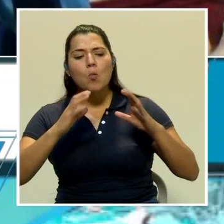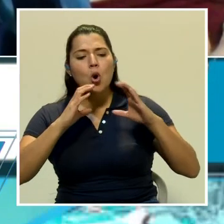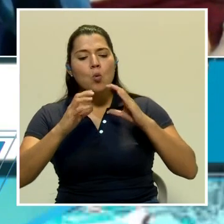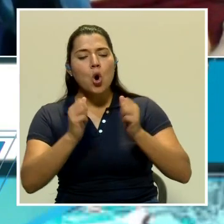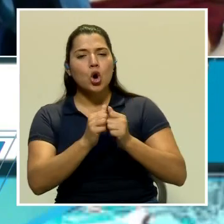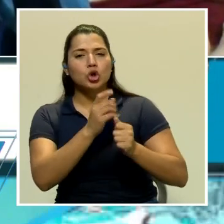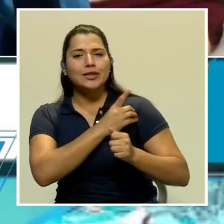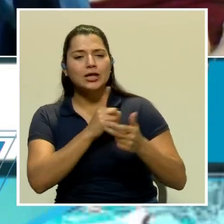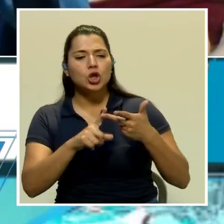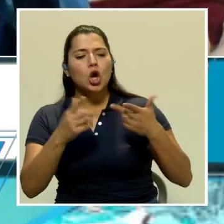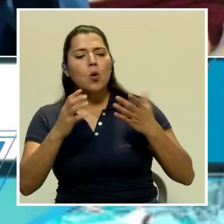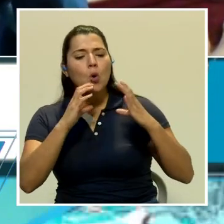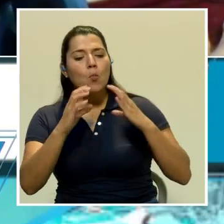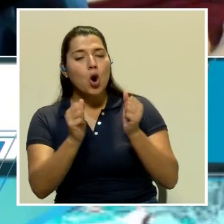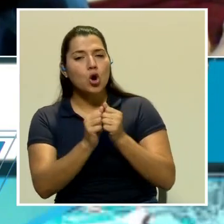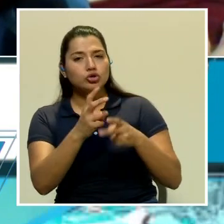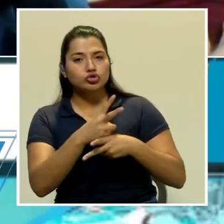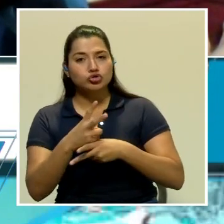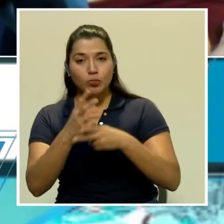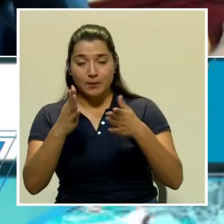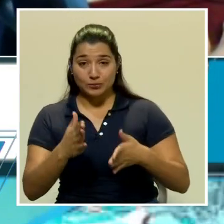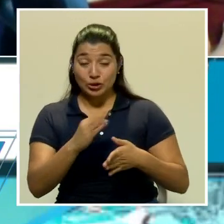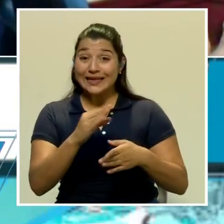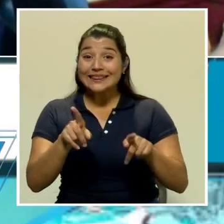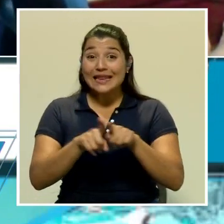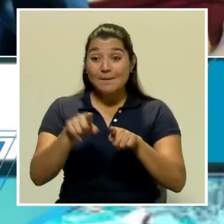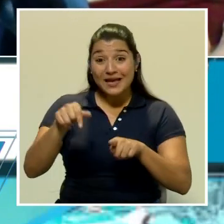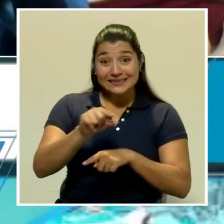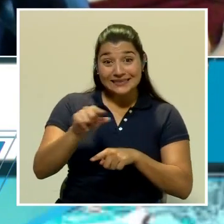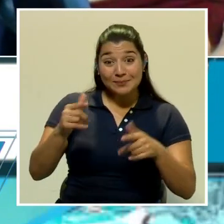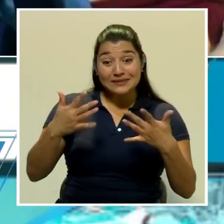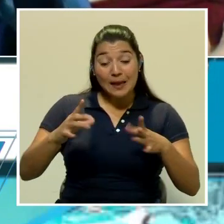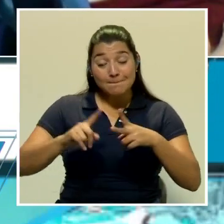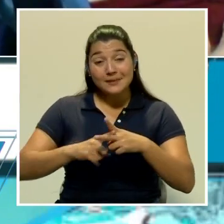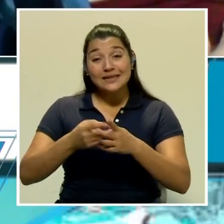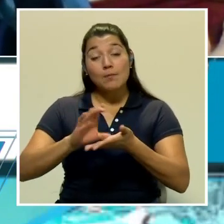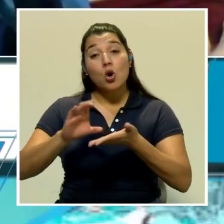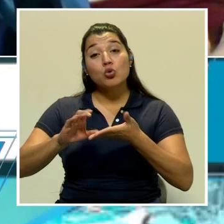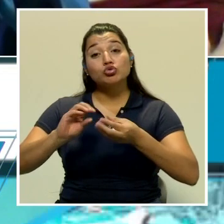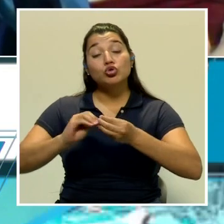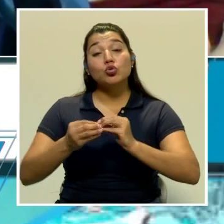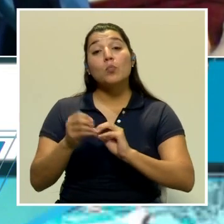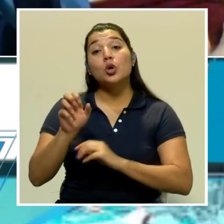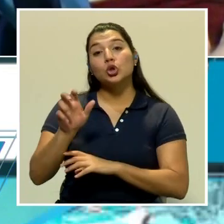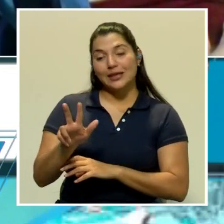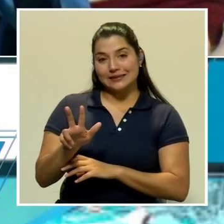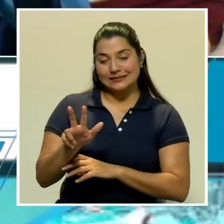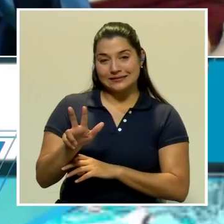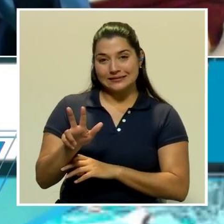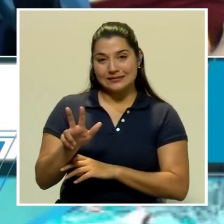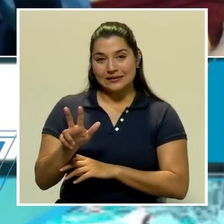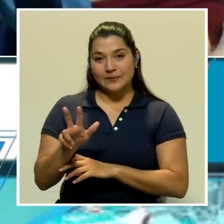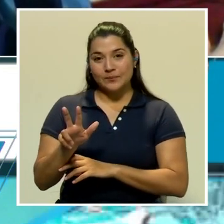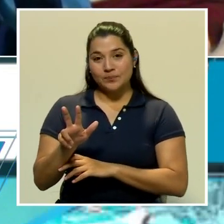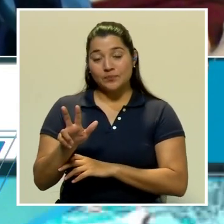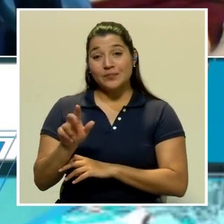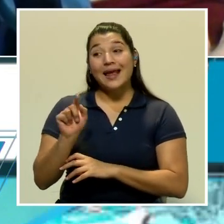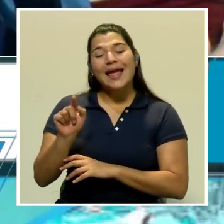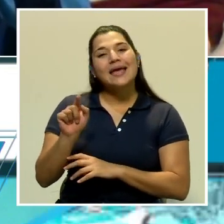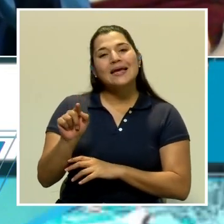su supervisor, y también ya empezamos esta semana el curso 3, que ese curso es ofrecerles